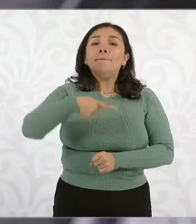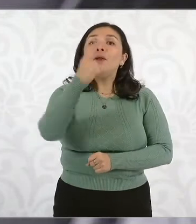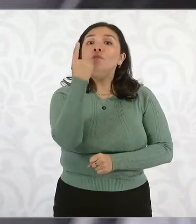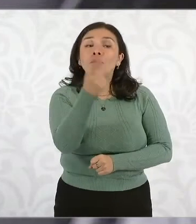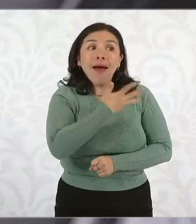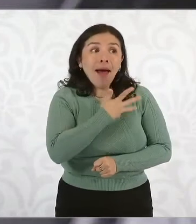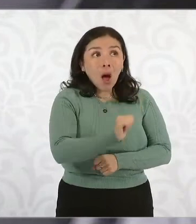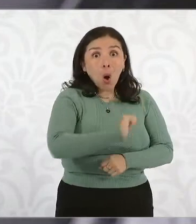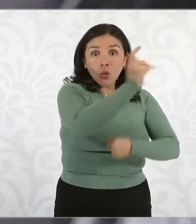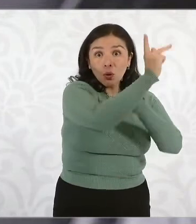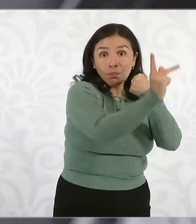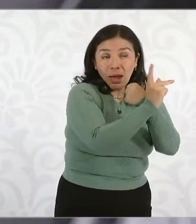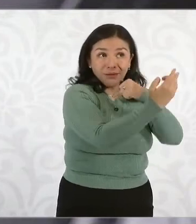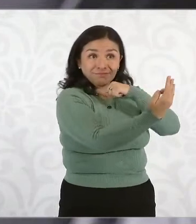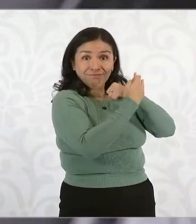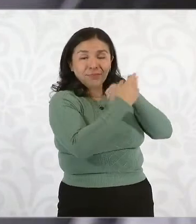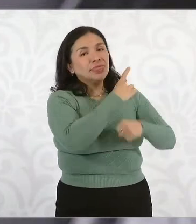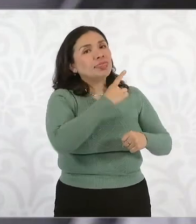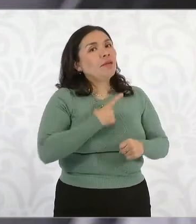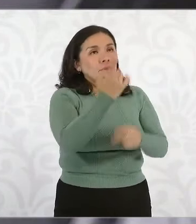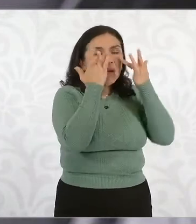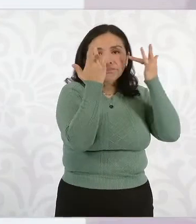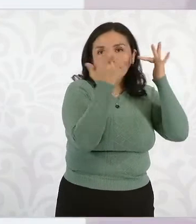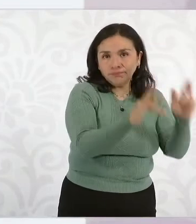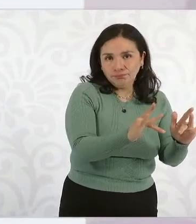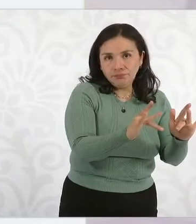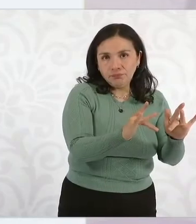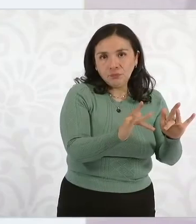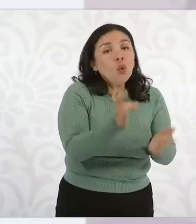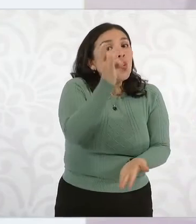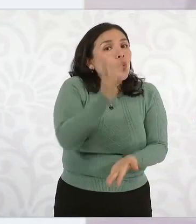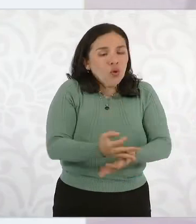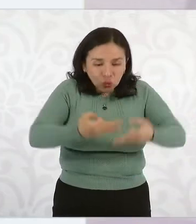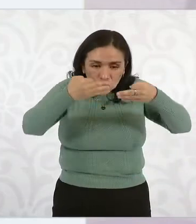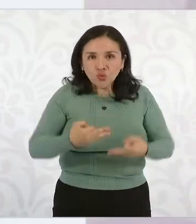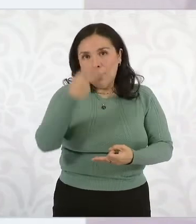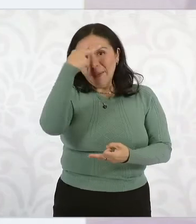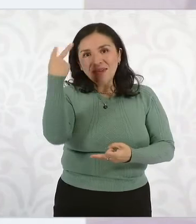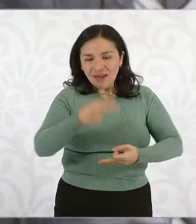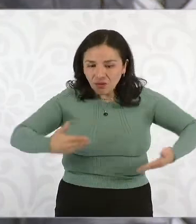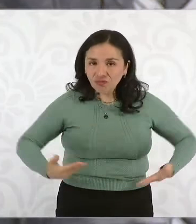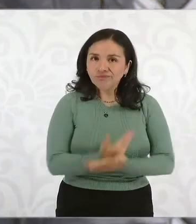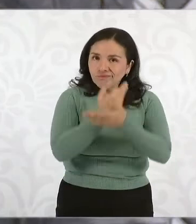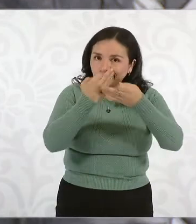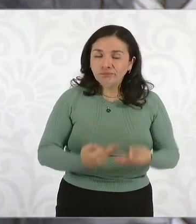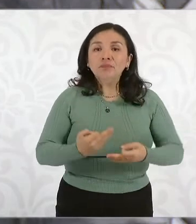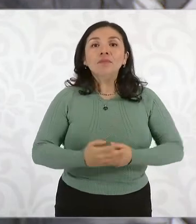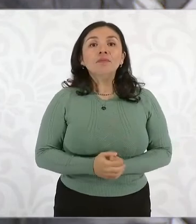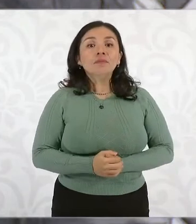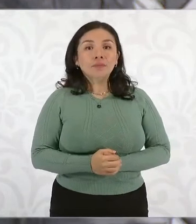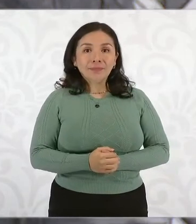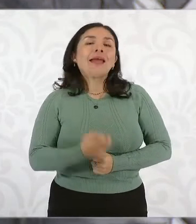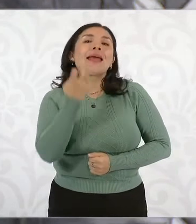otra ciudadanía si es que la tienen y solamente quedarse con la nacionalidad mexicana